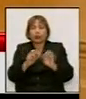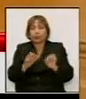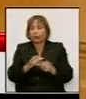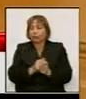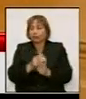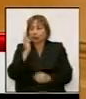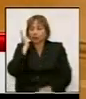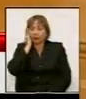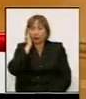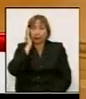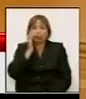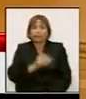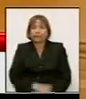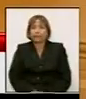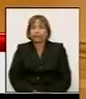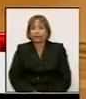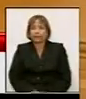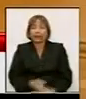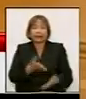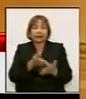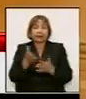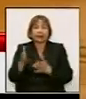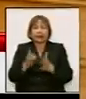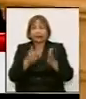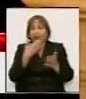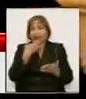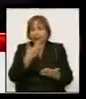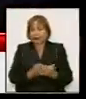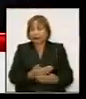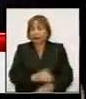que saber imitar ese caminar. Muchas gracias.